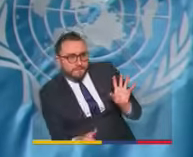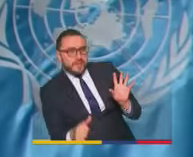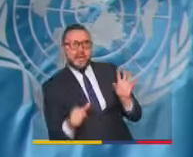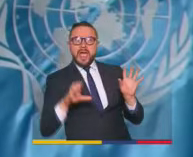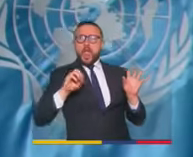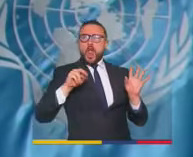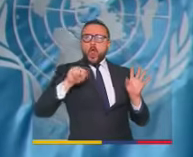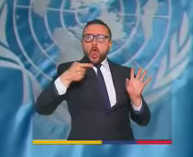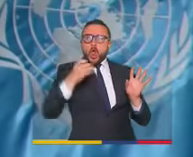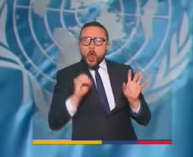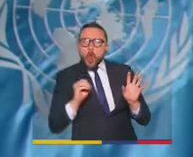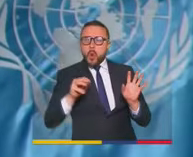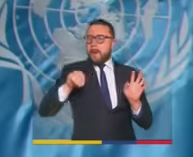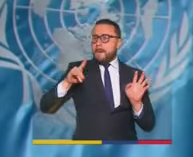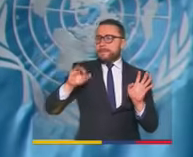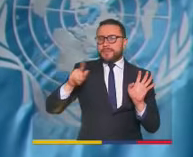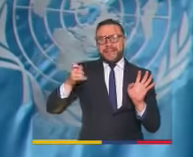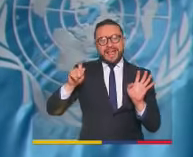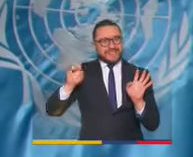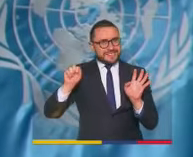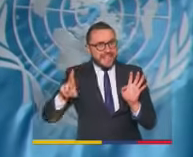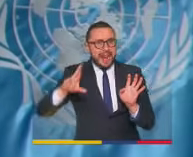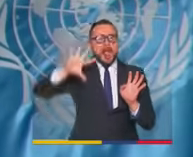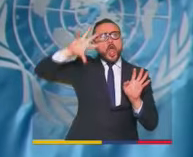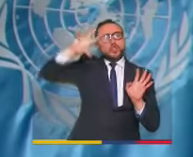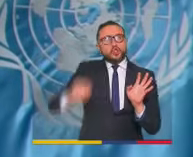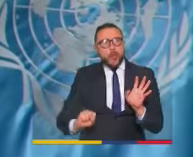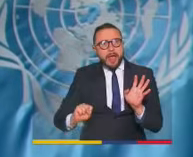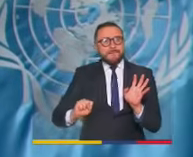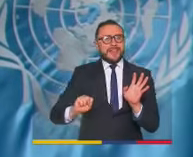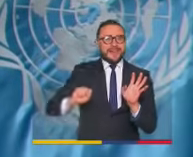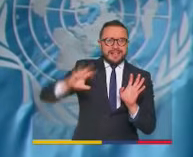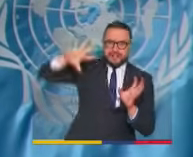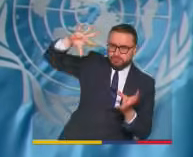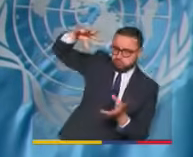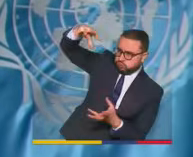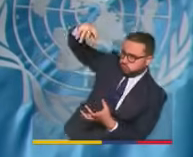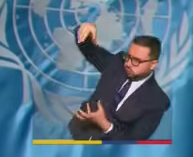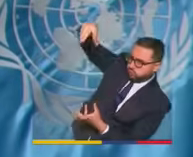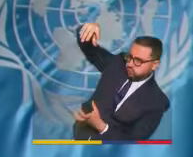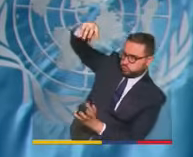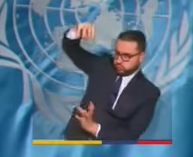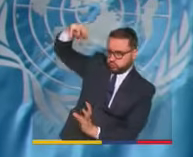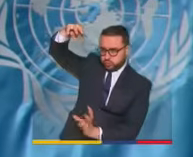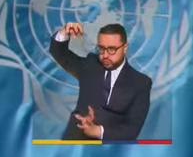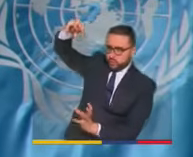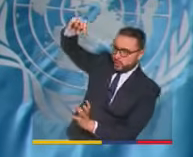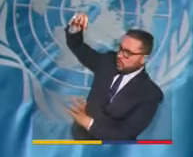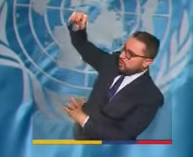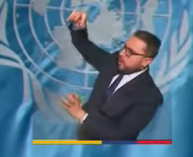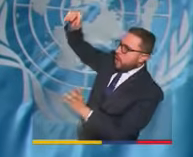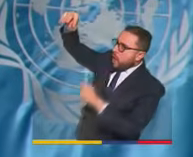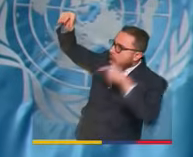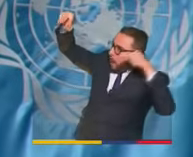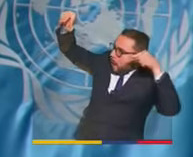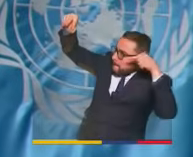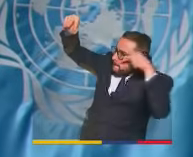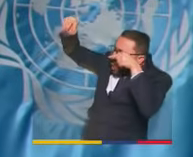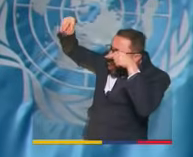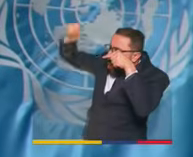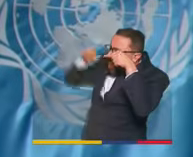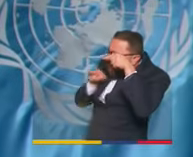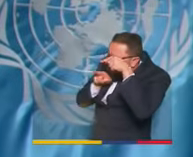Congo, Madagascar, Sudáfrica, entonces quedó en un exacto centro de la